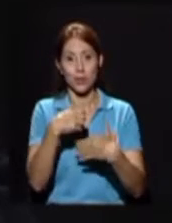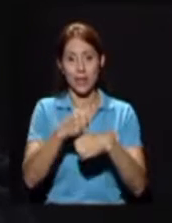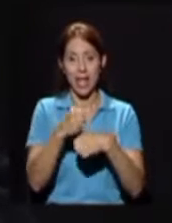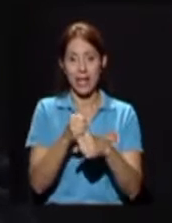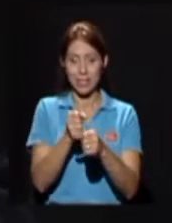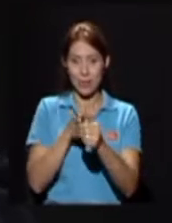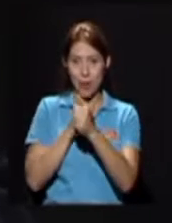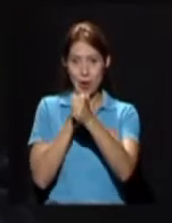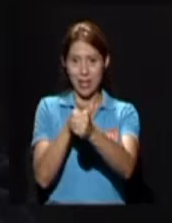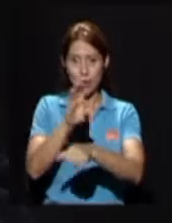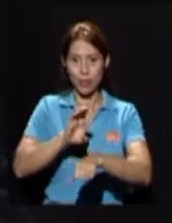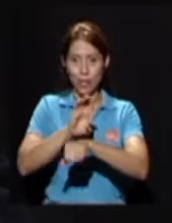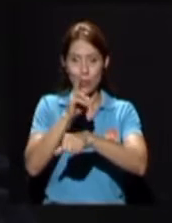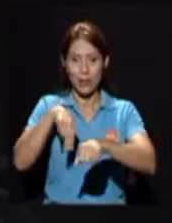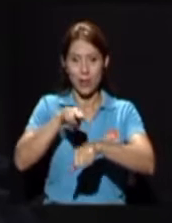Rectores.